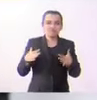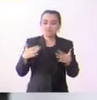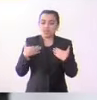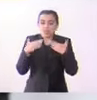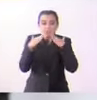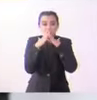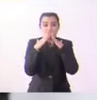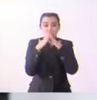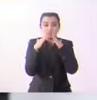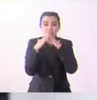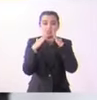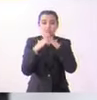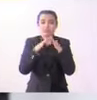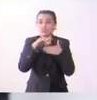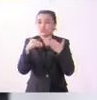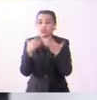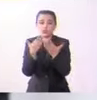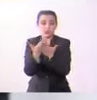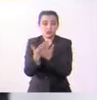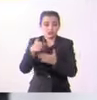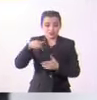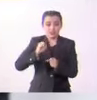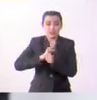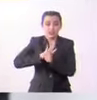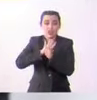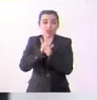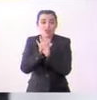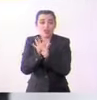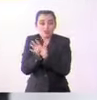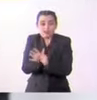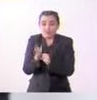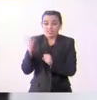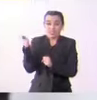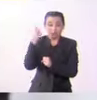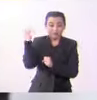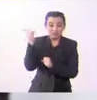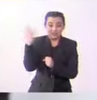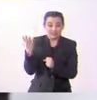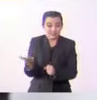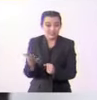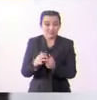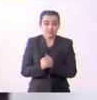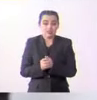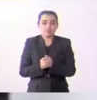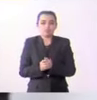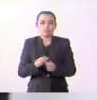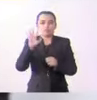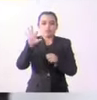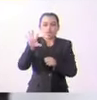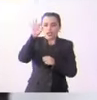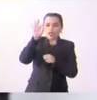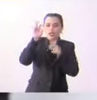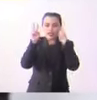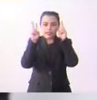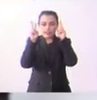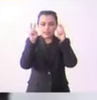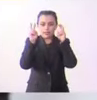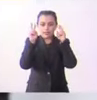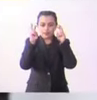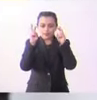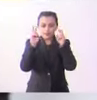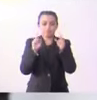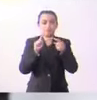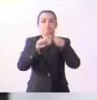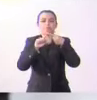hemos estado viviendo por la emergencia del COVID-19. Después que has seleccionado la temática, debes pensar en quiénes van a ser